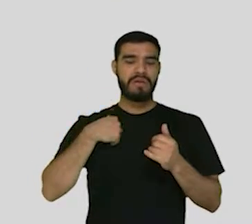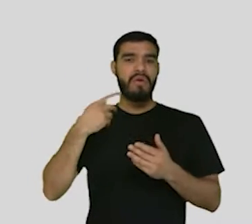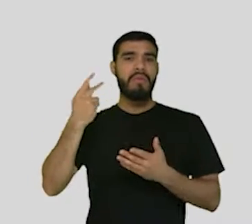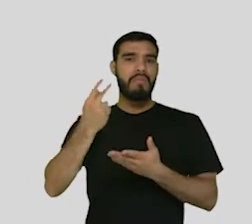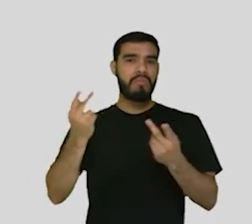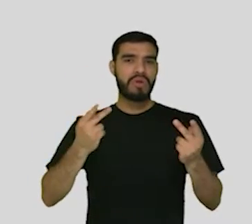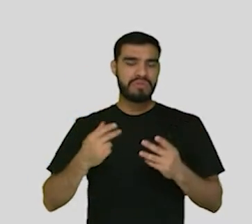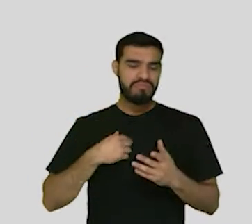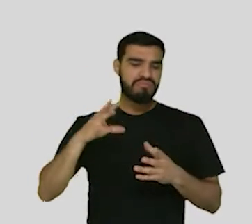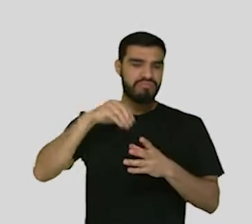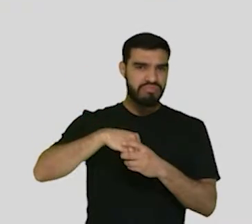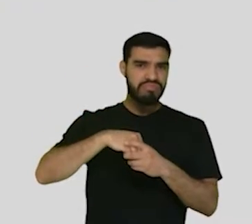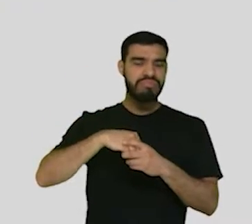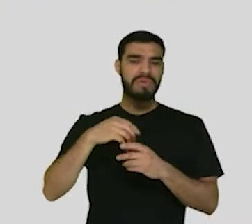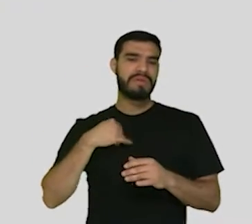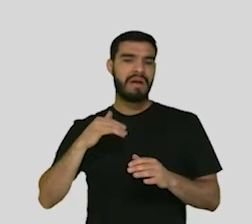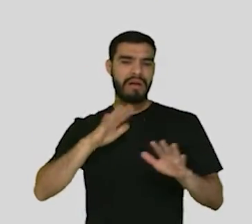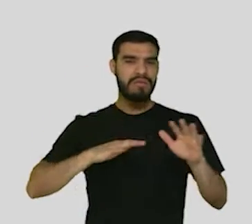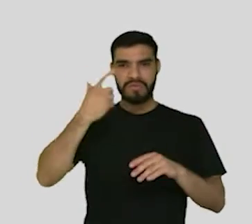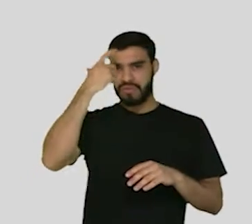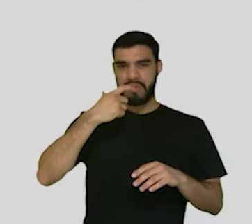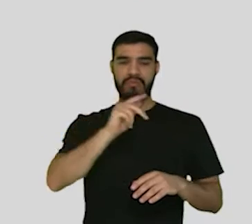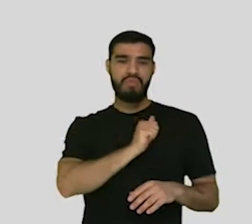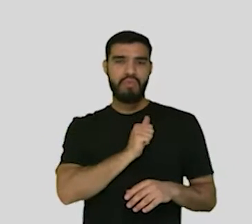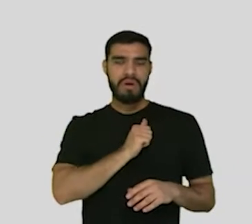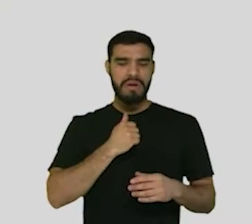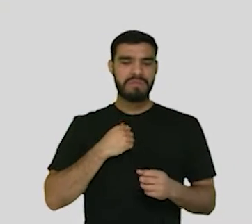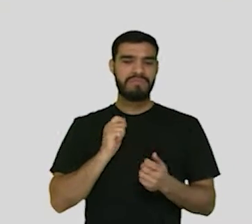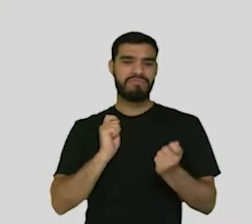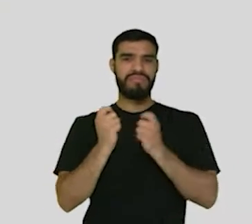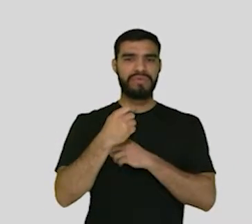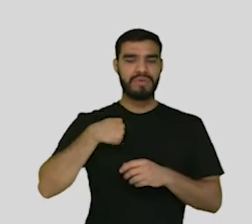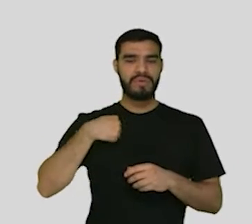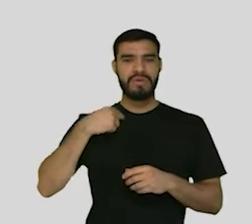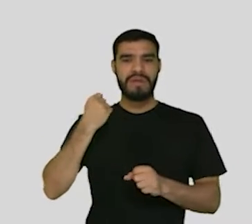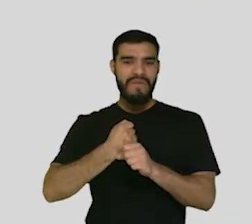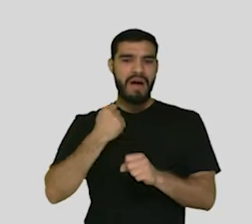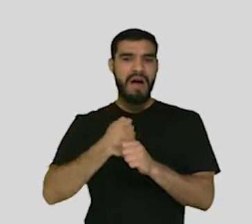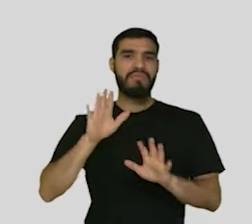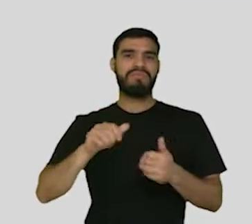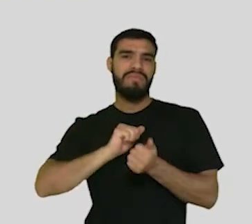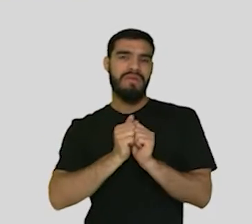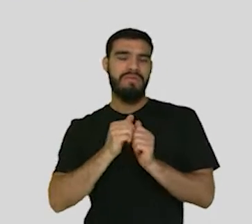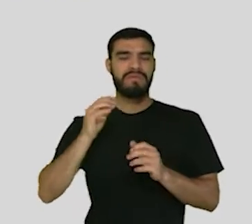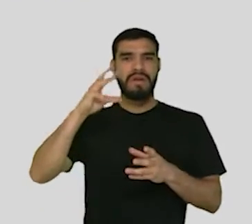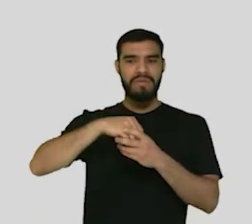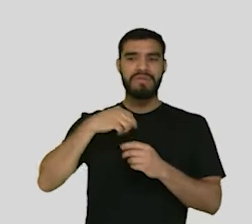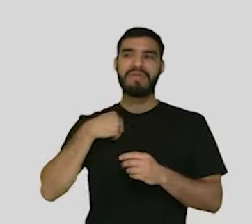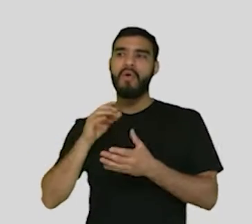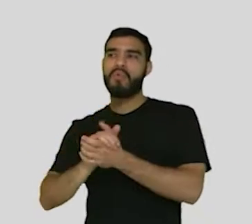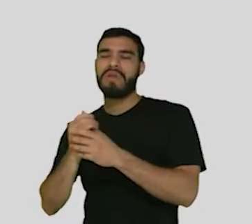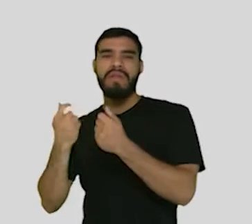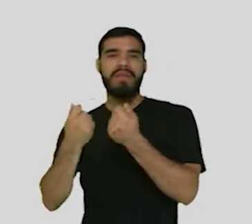hijo añete jape, jae, iñe identidad, pe oye cuauca. Ha upeape